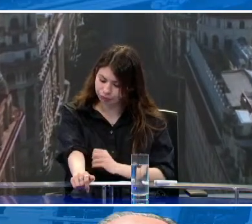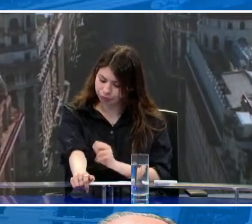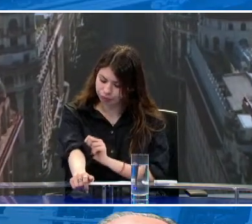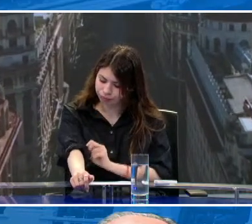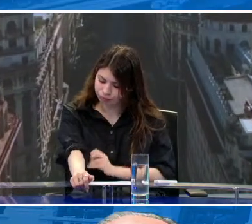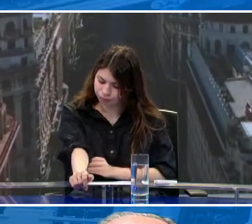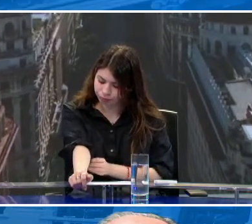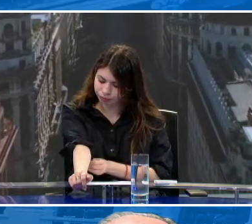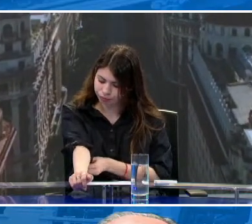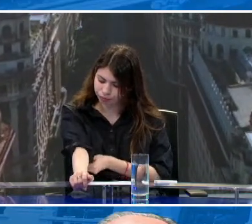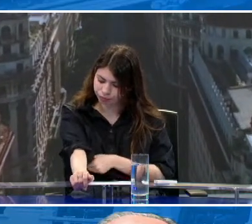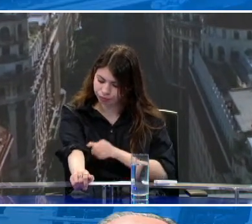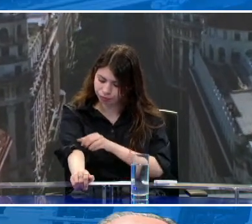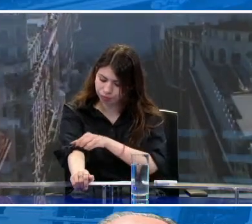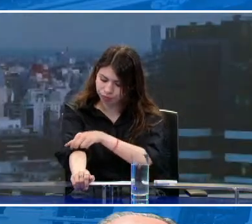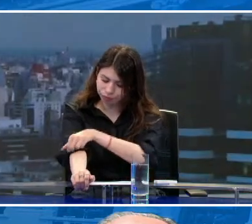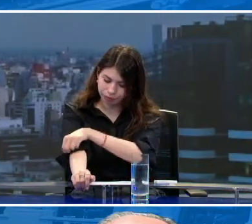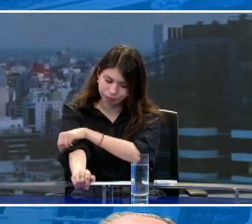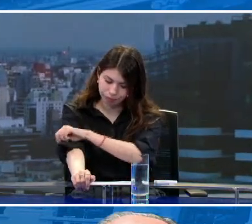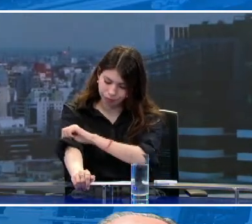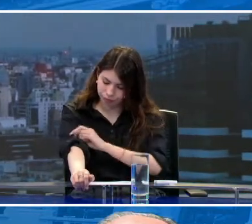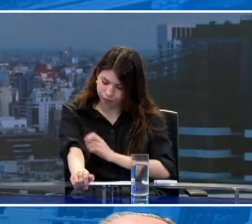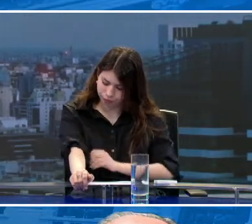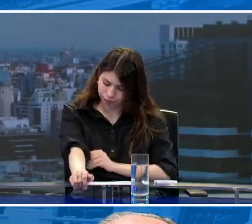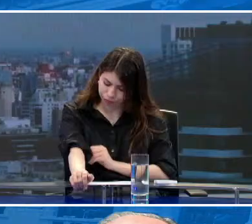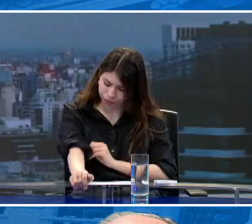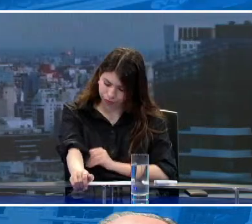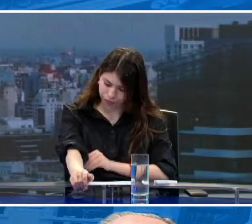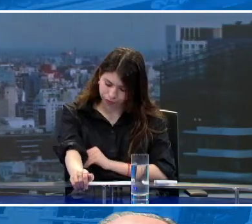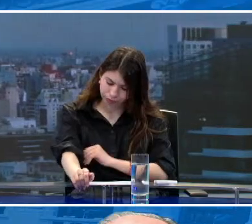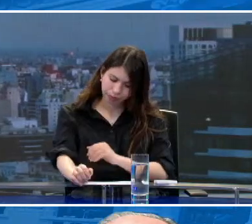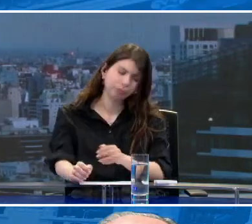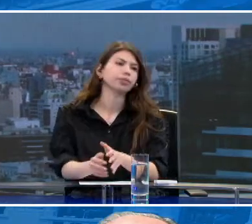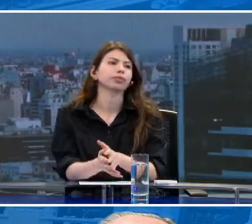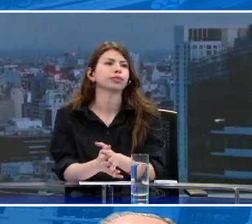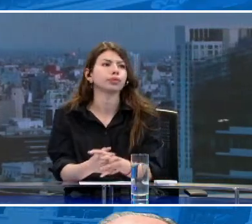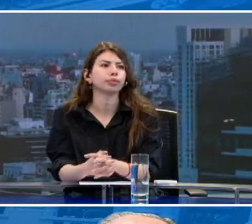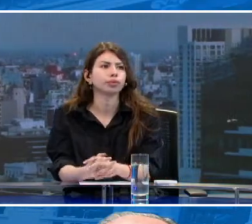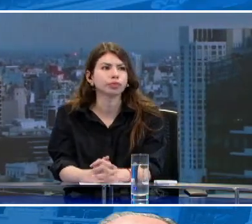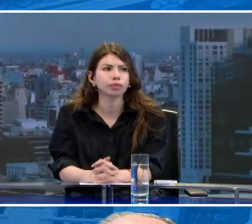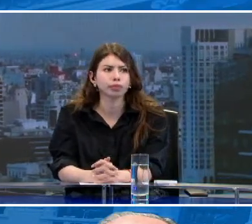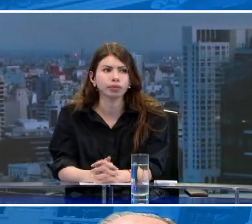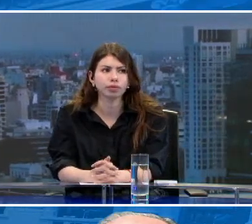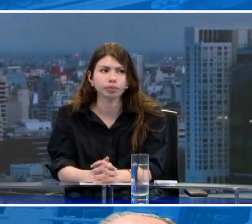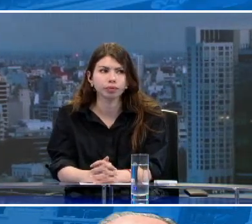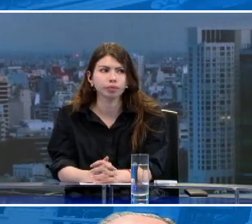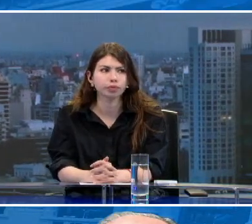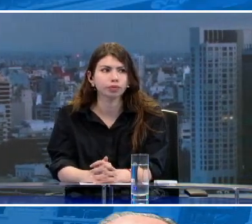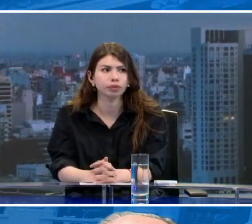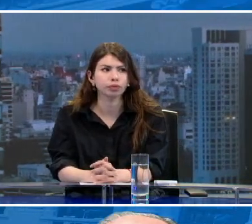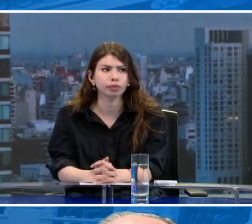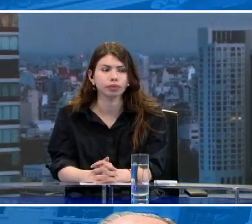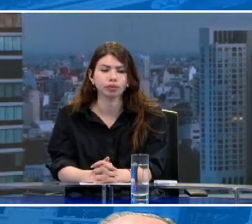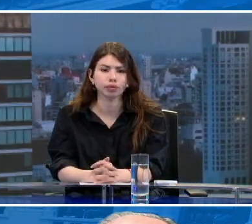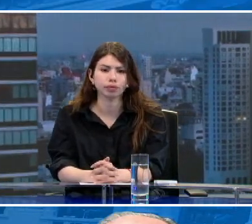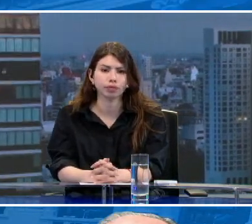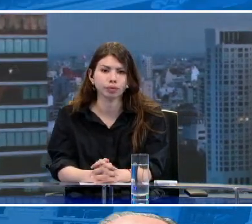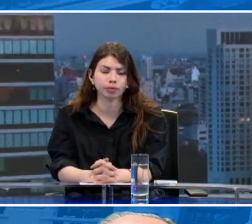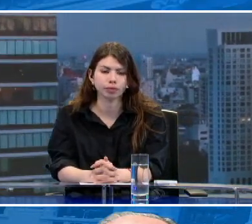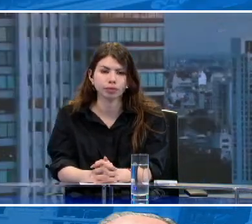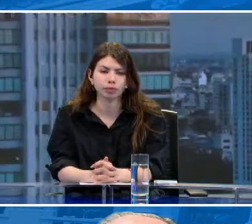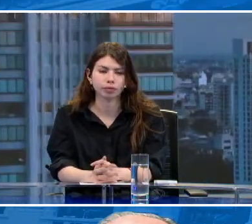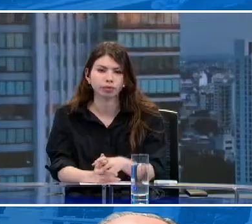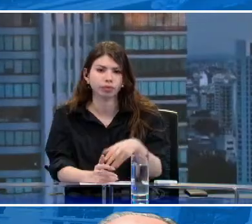pasa es que yo cuando yo planteo cómo es el rol y la figura de Guillermo Francos, es que